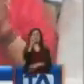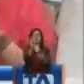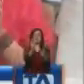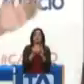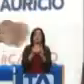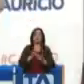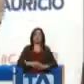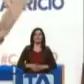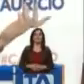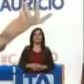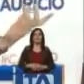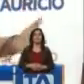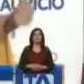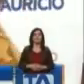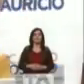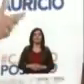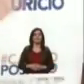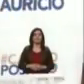resultados